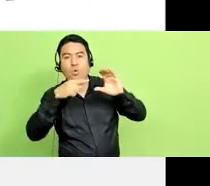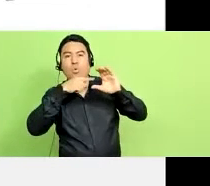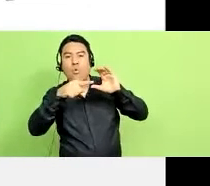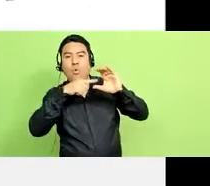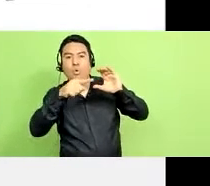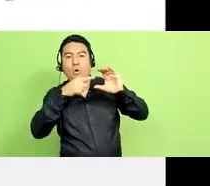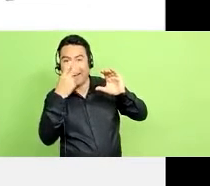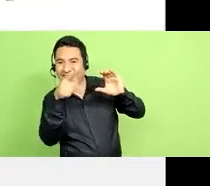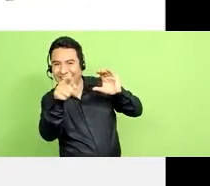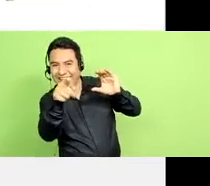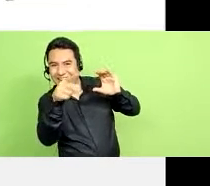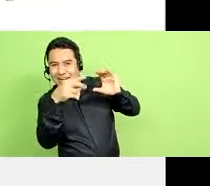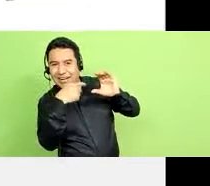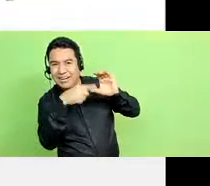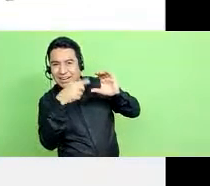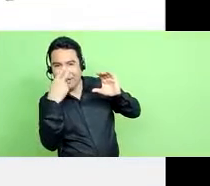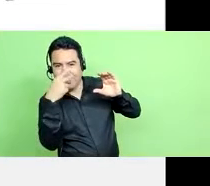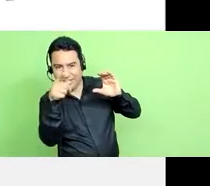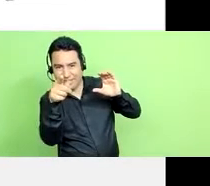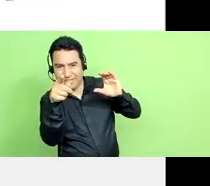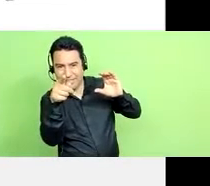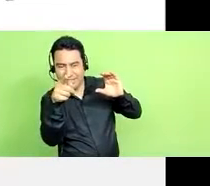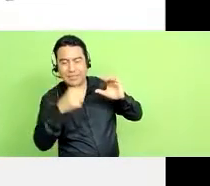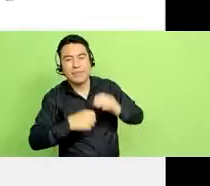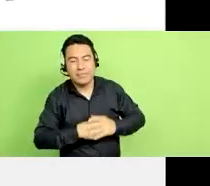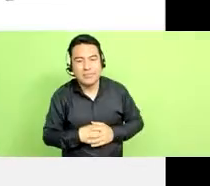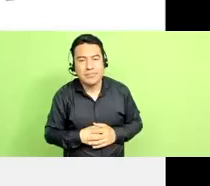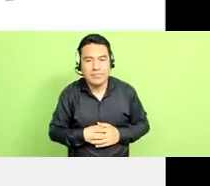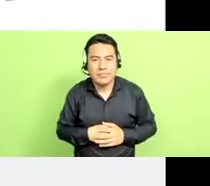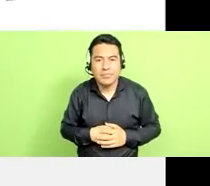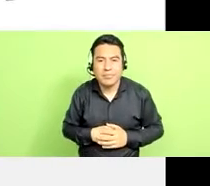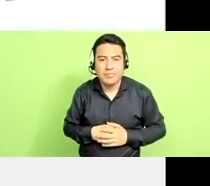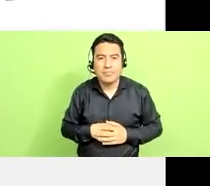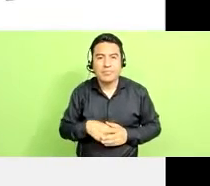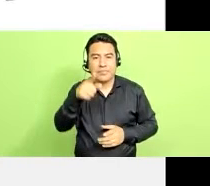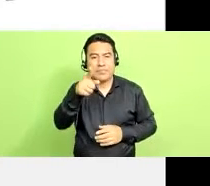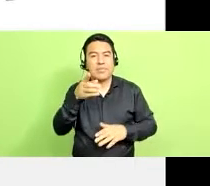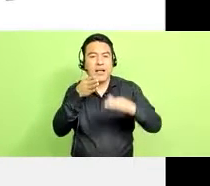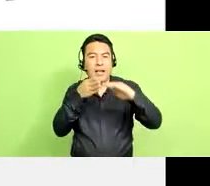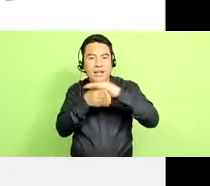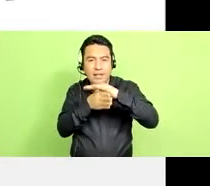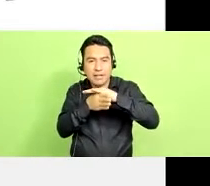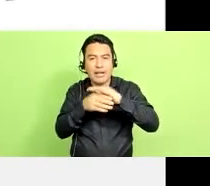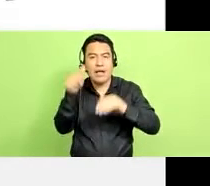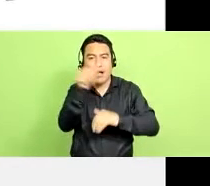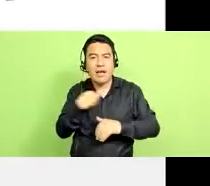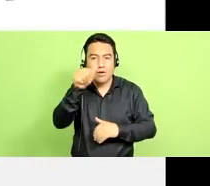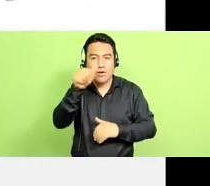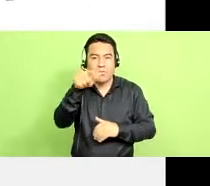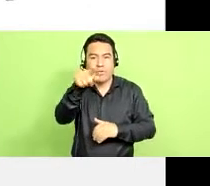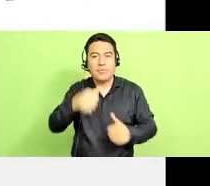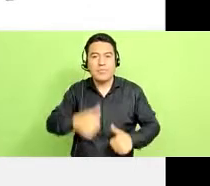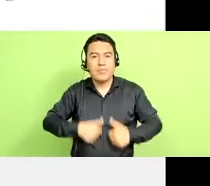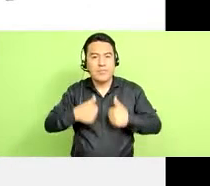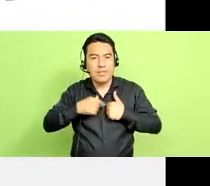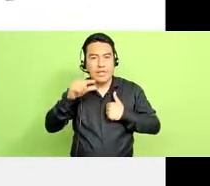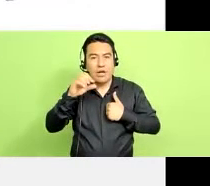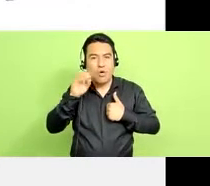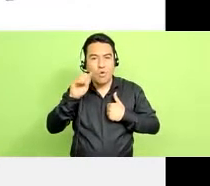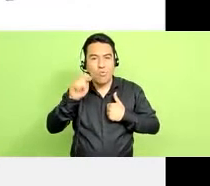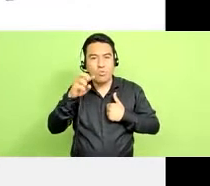correo de accesibilidad arroba vivienda punto punto p este correo